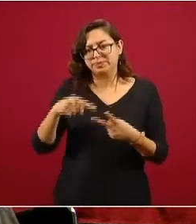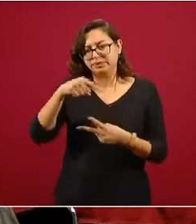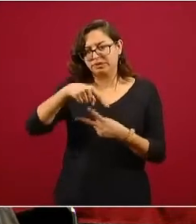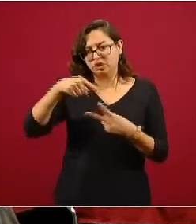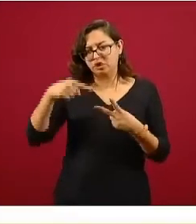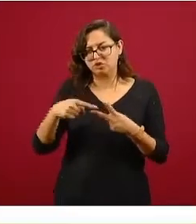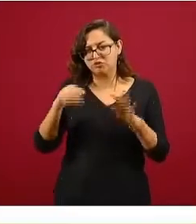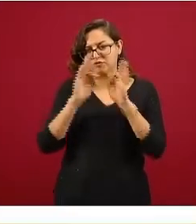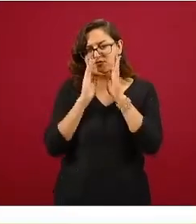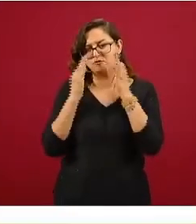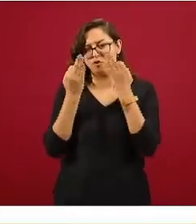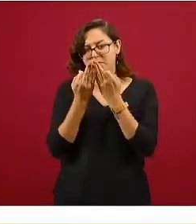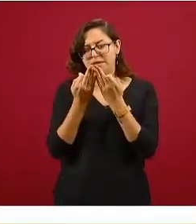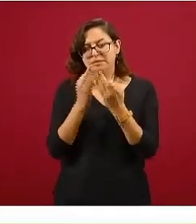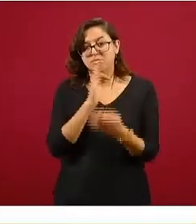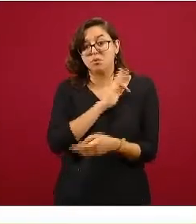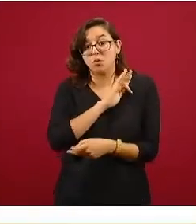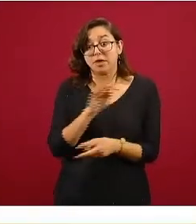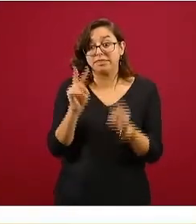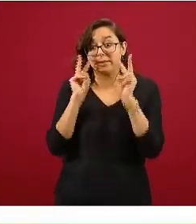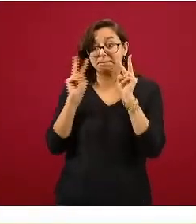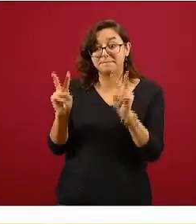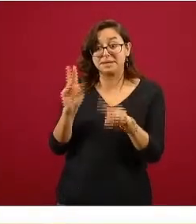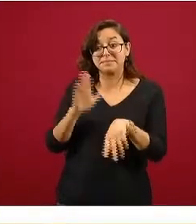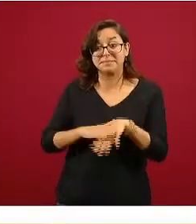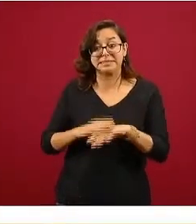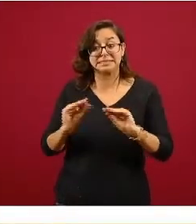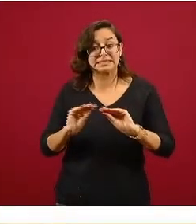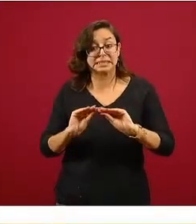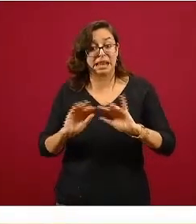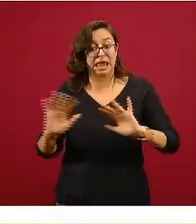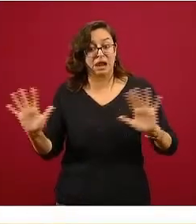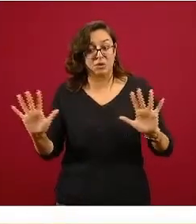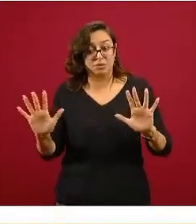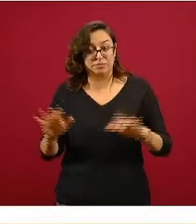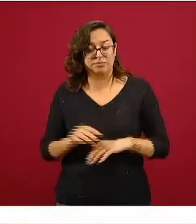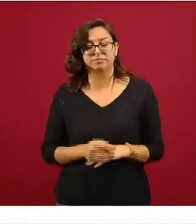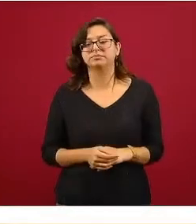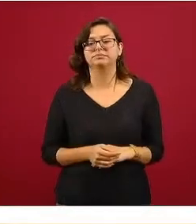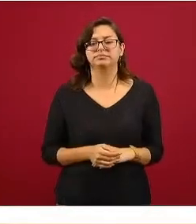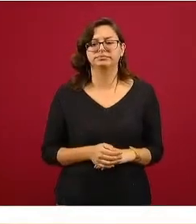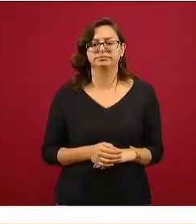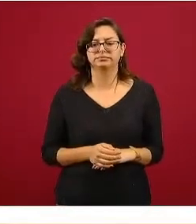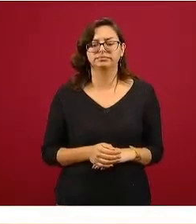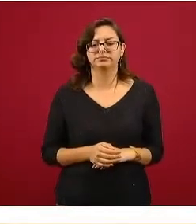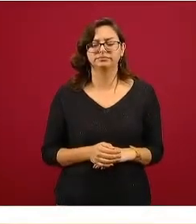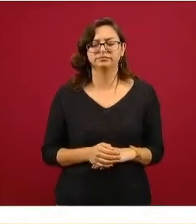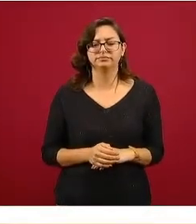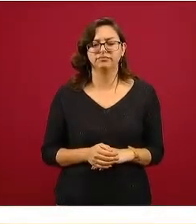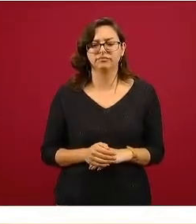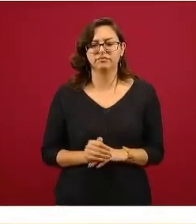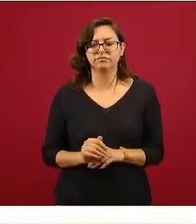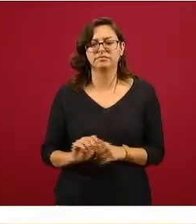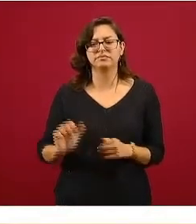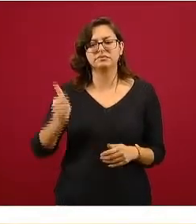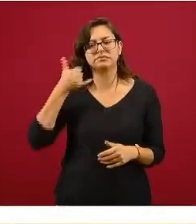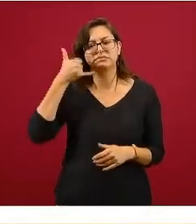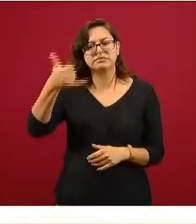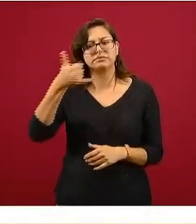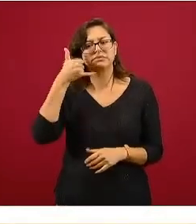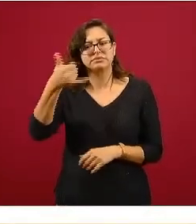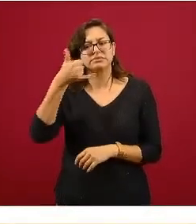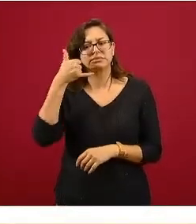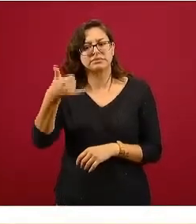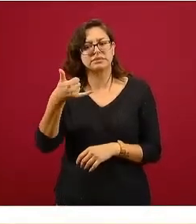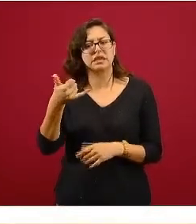Esta sí les pido que la observen con claridad porque es algo muy llamativo. Estas son las llamadas que recibimos en la línea de la